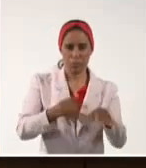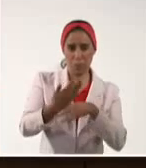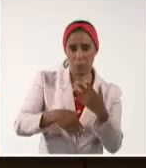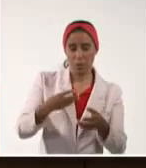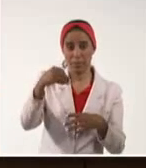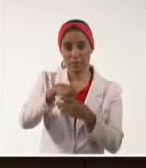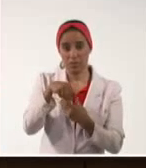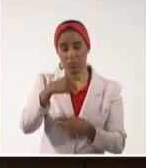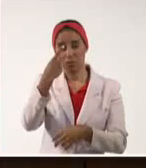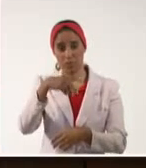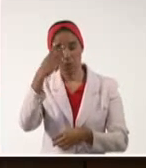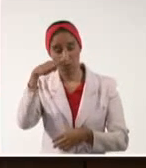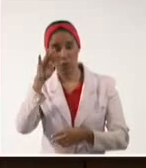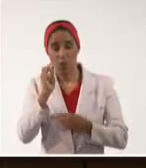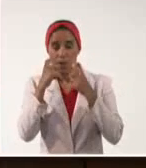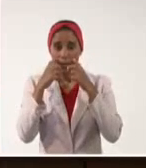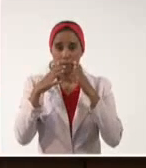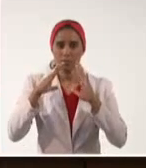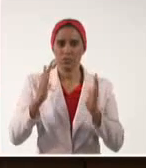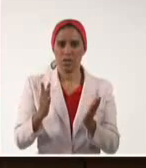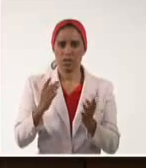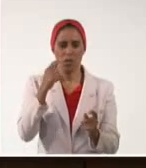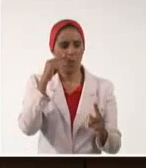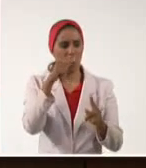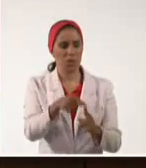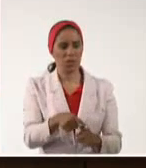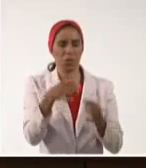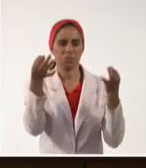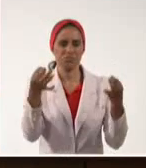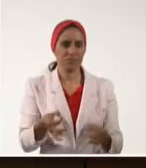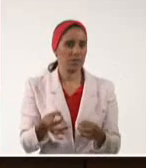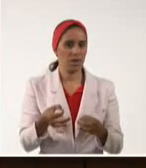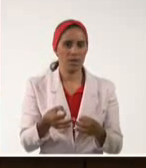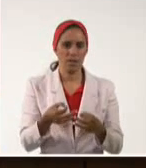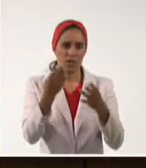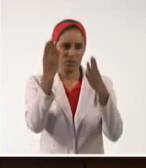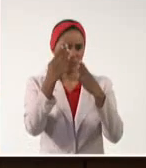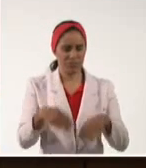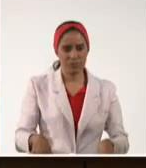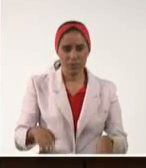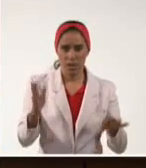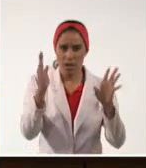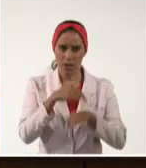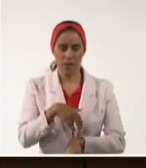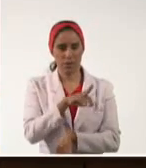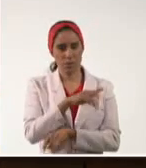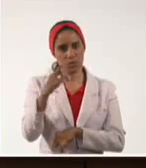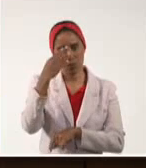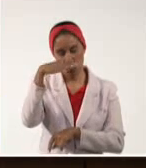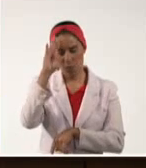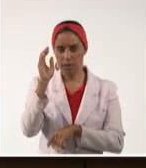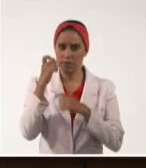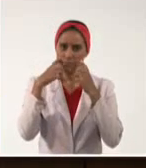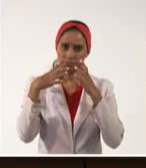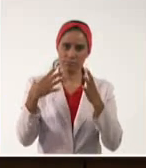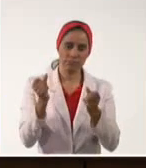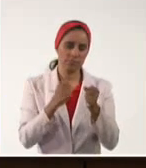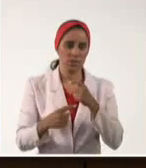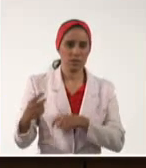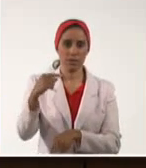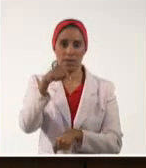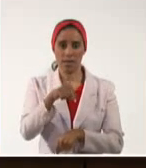cubano, esconde sus reales propósitos de destruir la revolución a cualquier costo. Con la